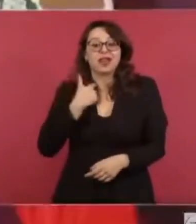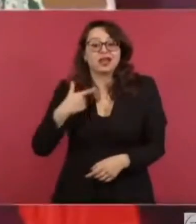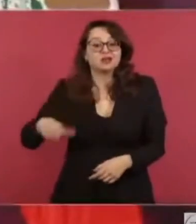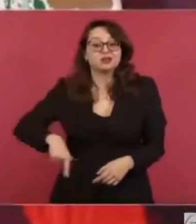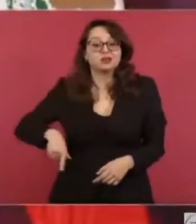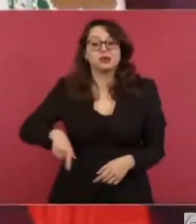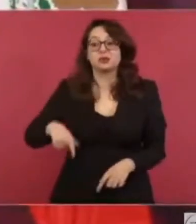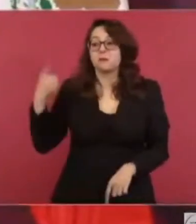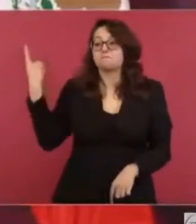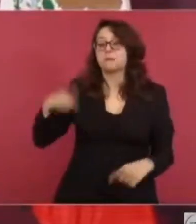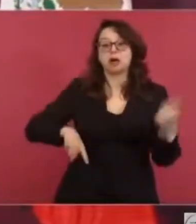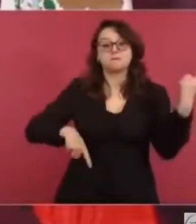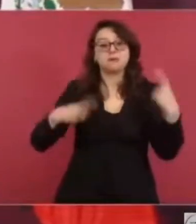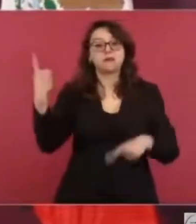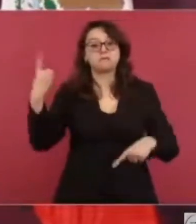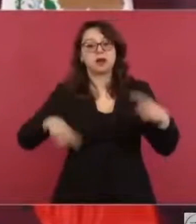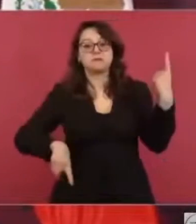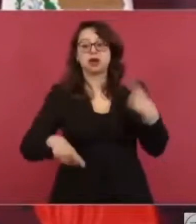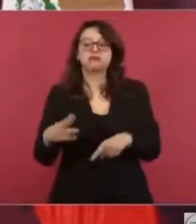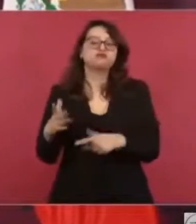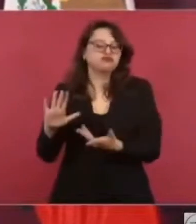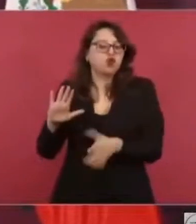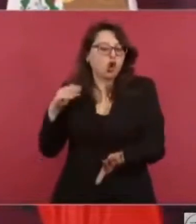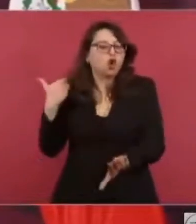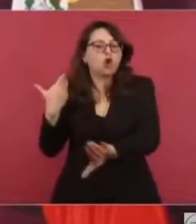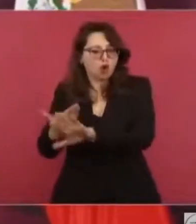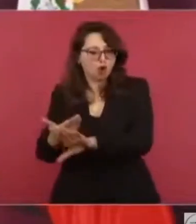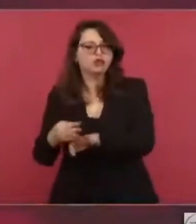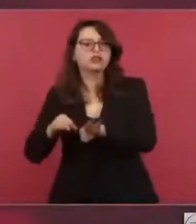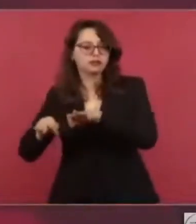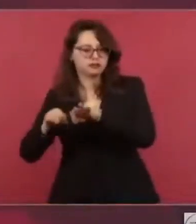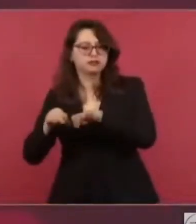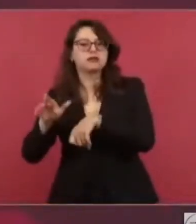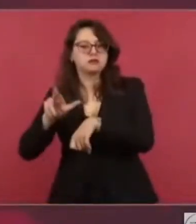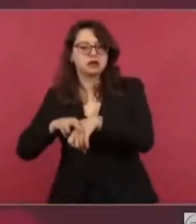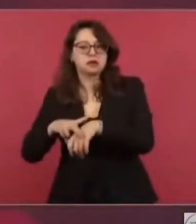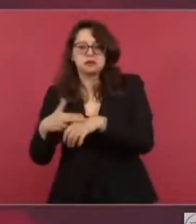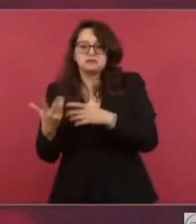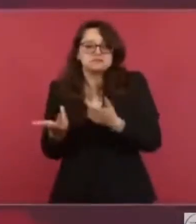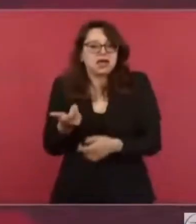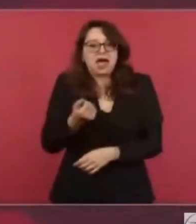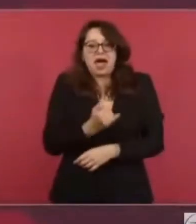de afectar a los trabajadores,